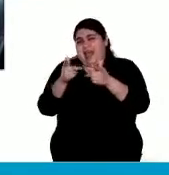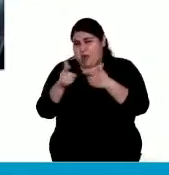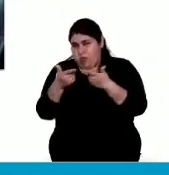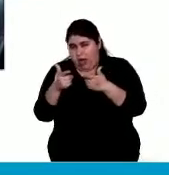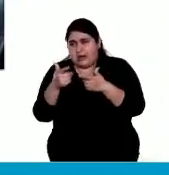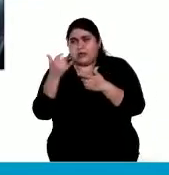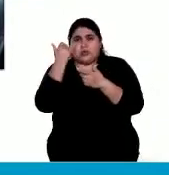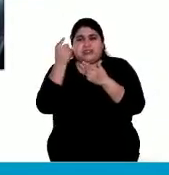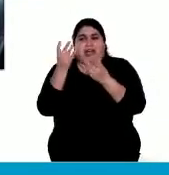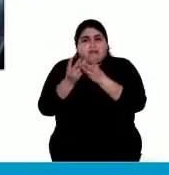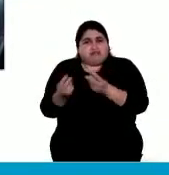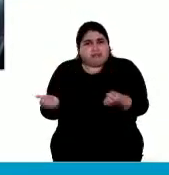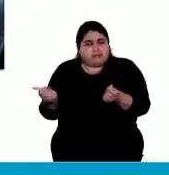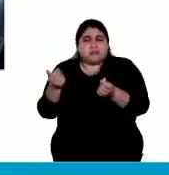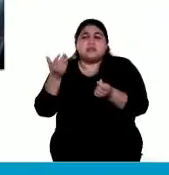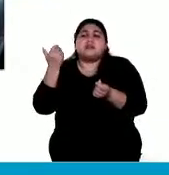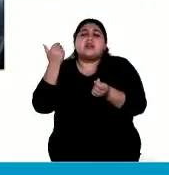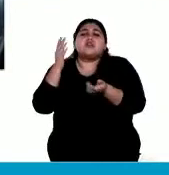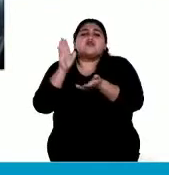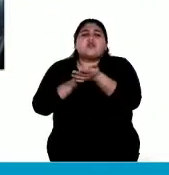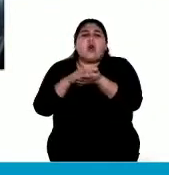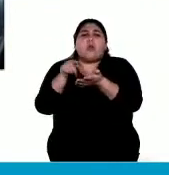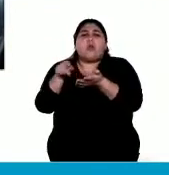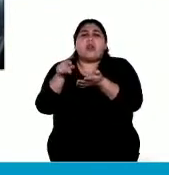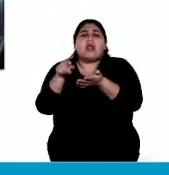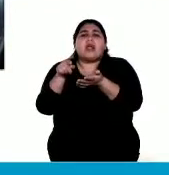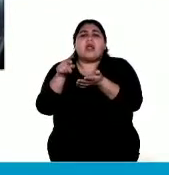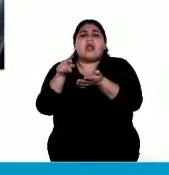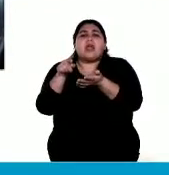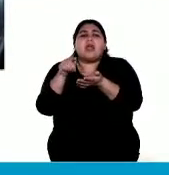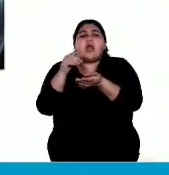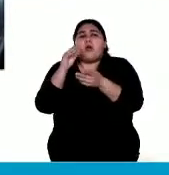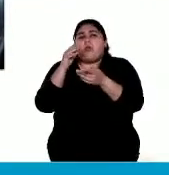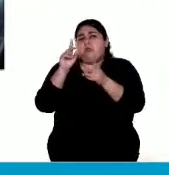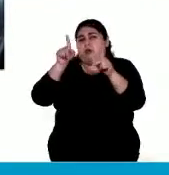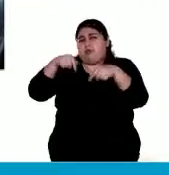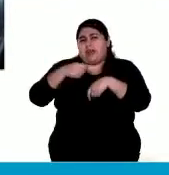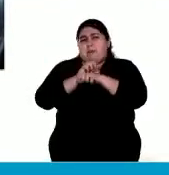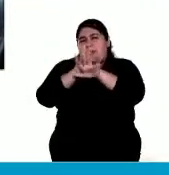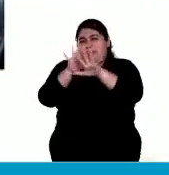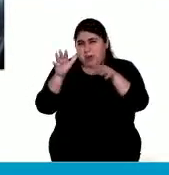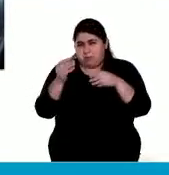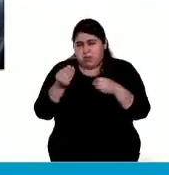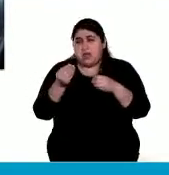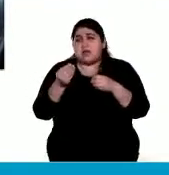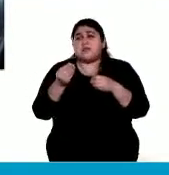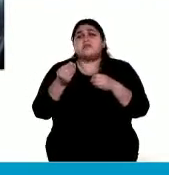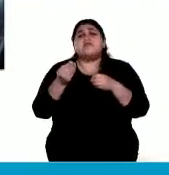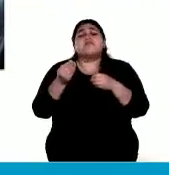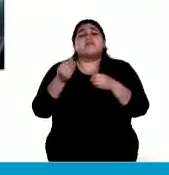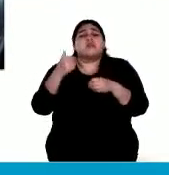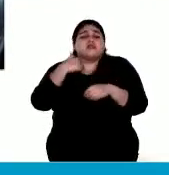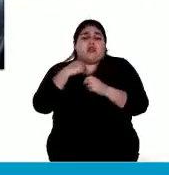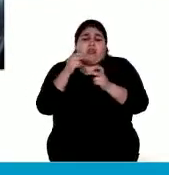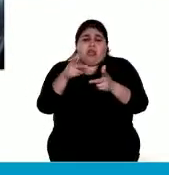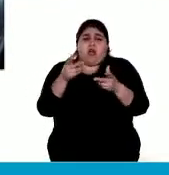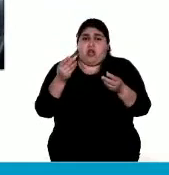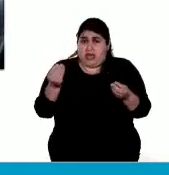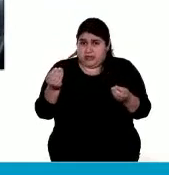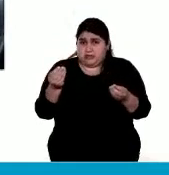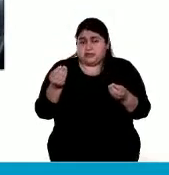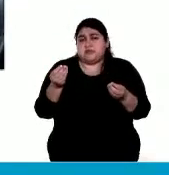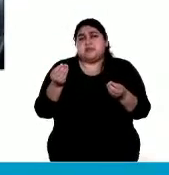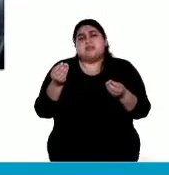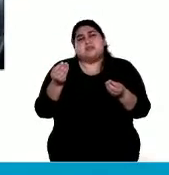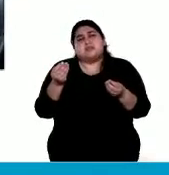agotaron producto de la atención por la pandemia. Entonces, yo lo que digo es,